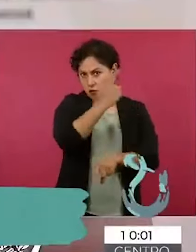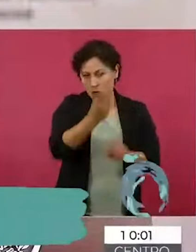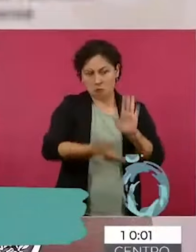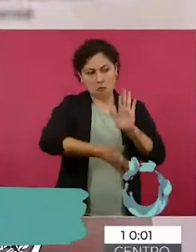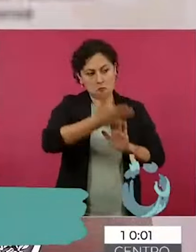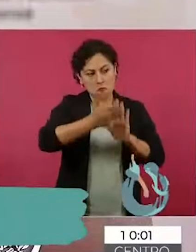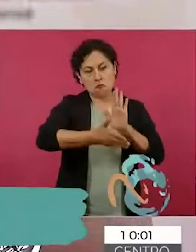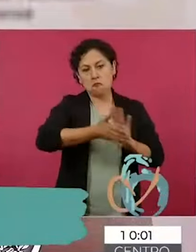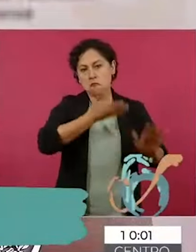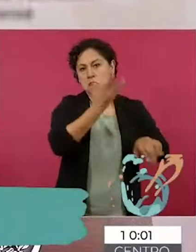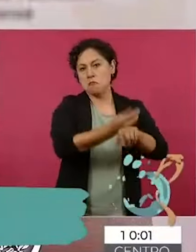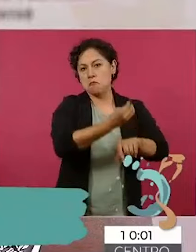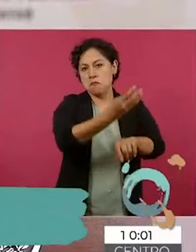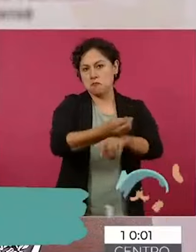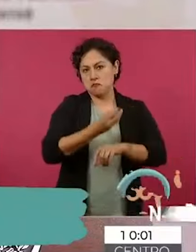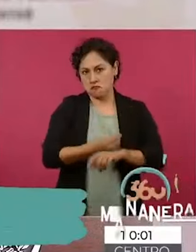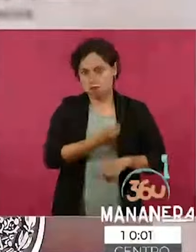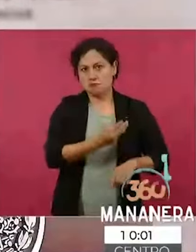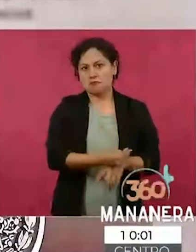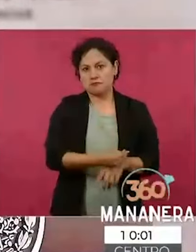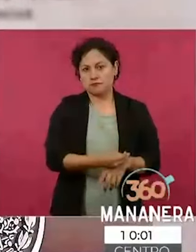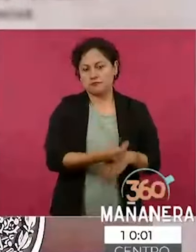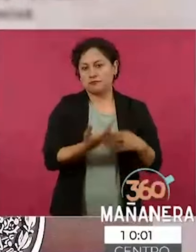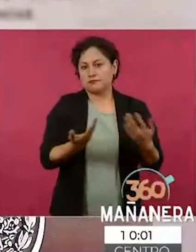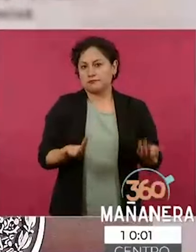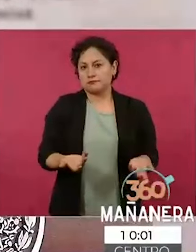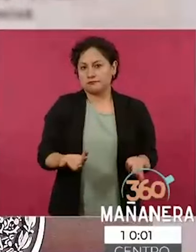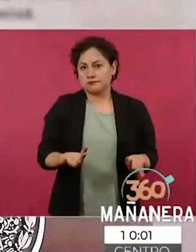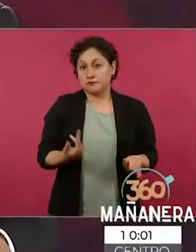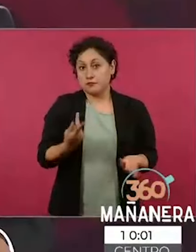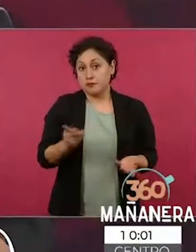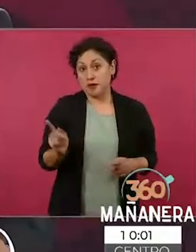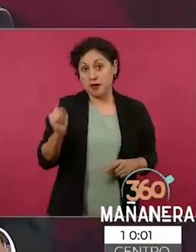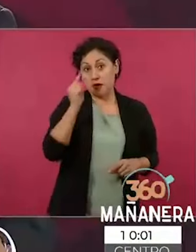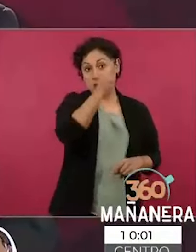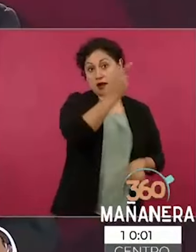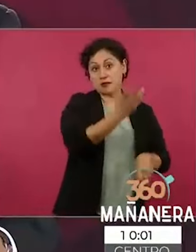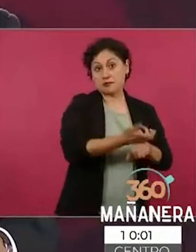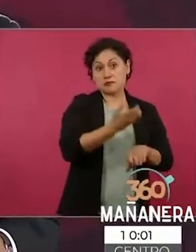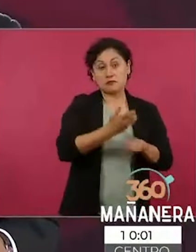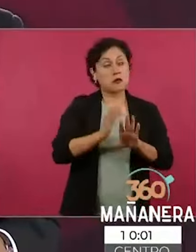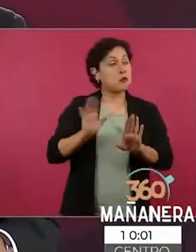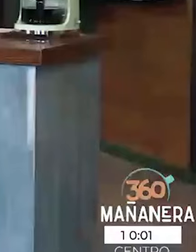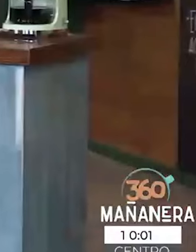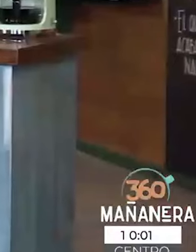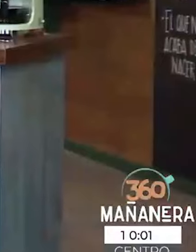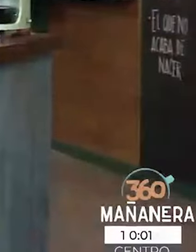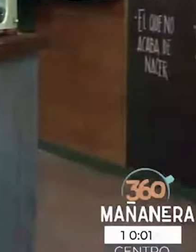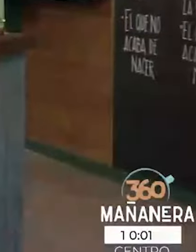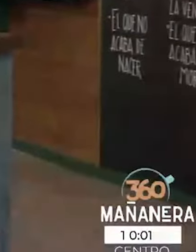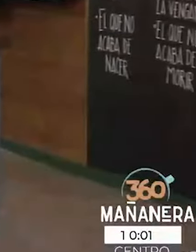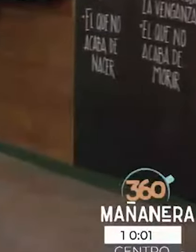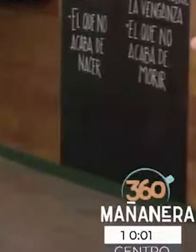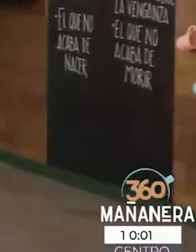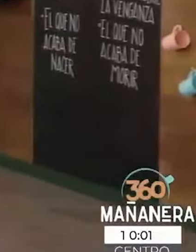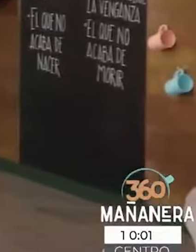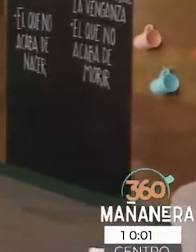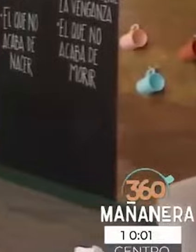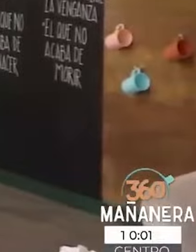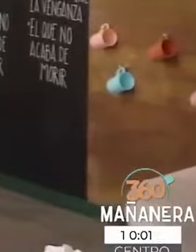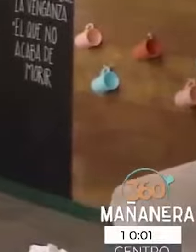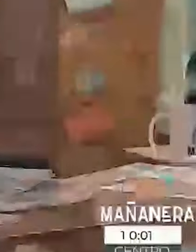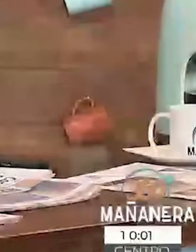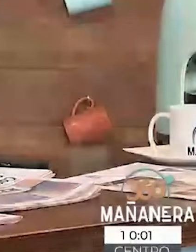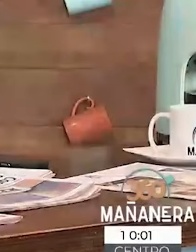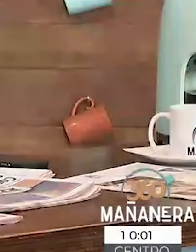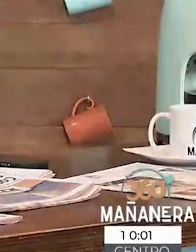Estados Unidos destruyendo nuestro territorio Pero así como se